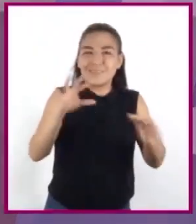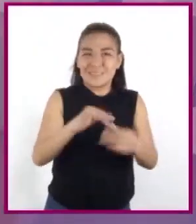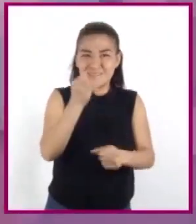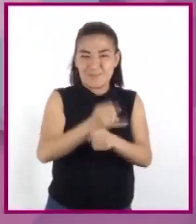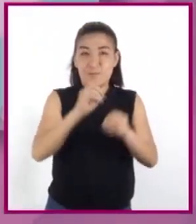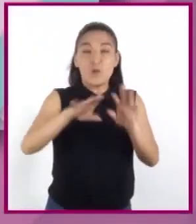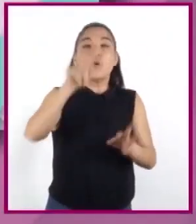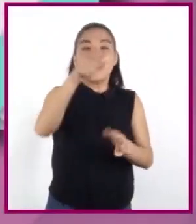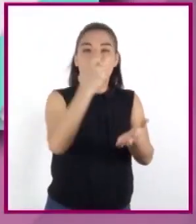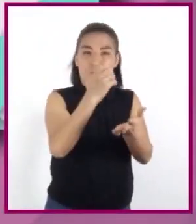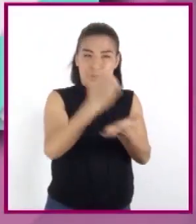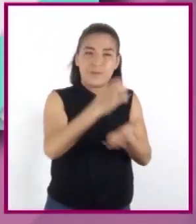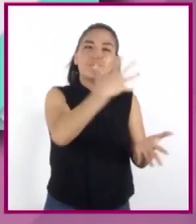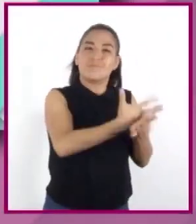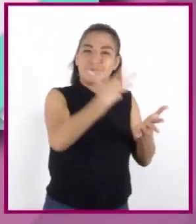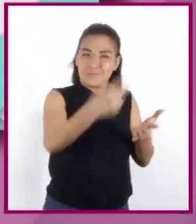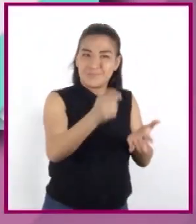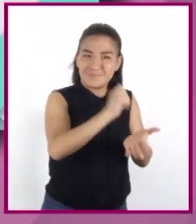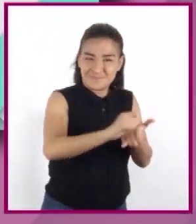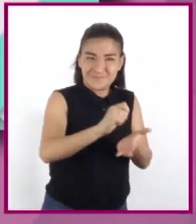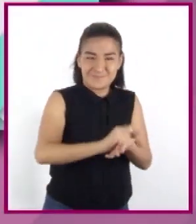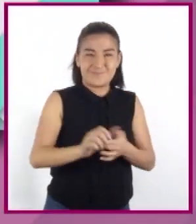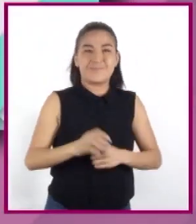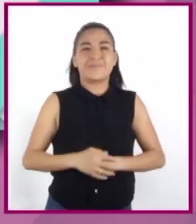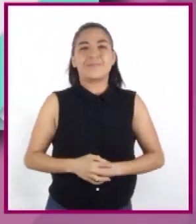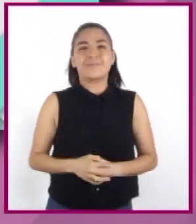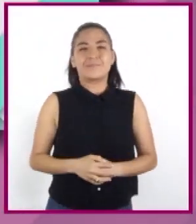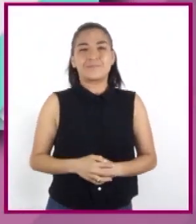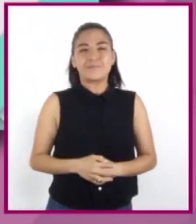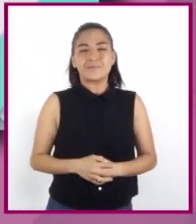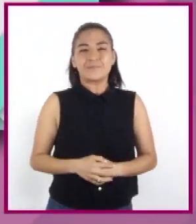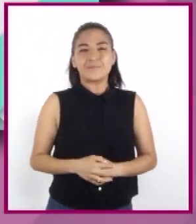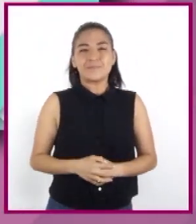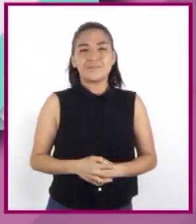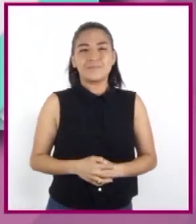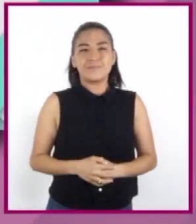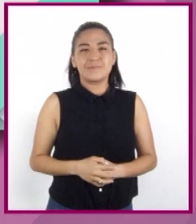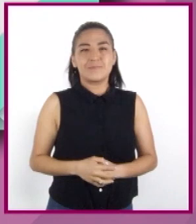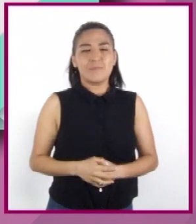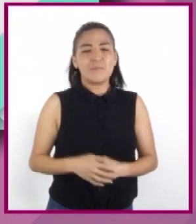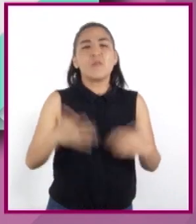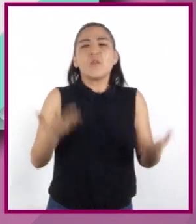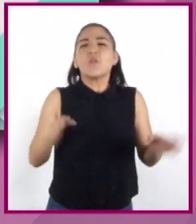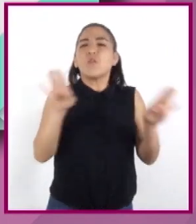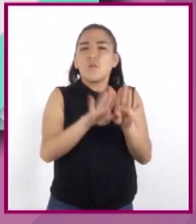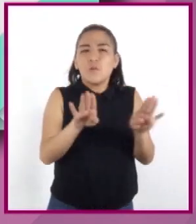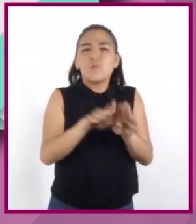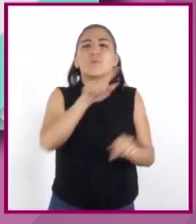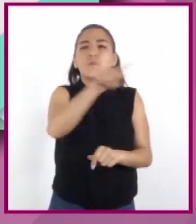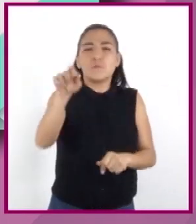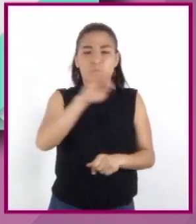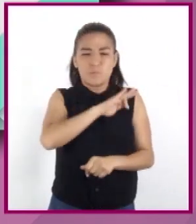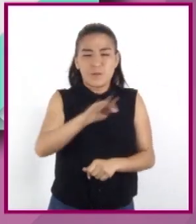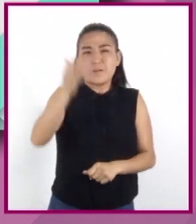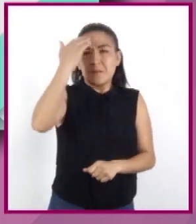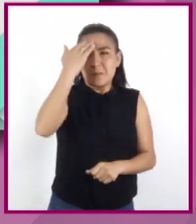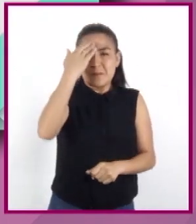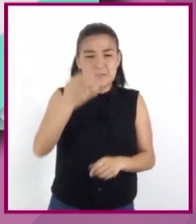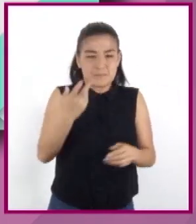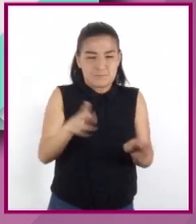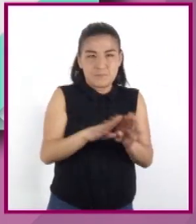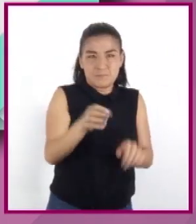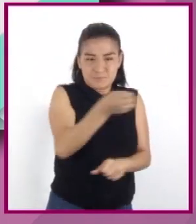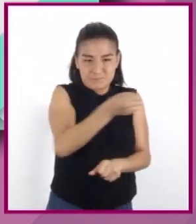anoten en su cuaderno las siguientes preguntas. ¿De qué manera podemos conocer el orden en que llegó